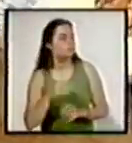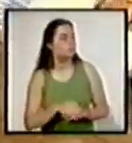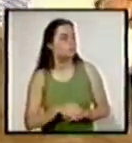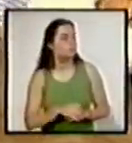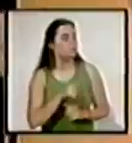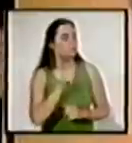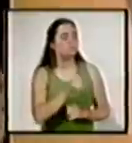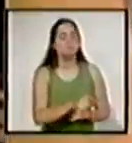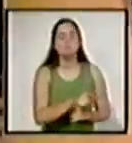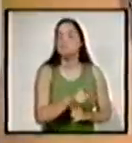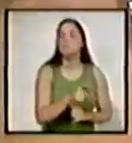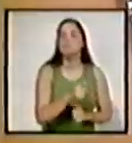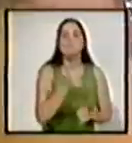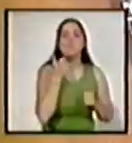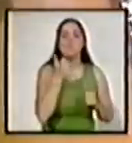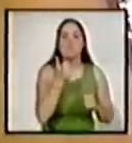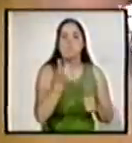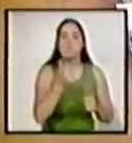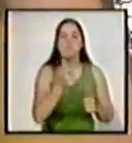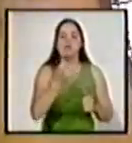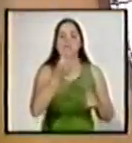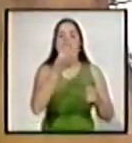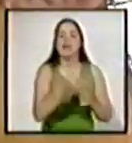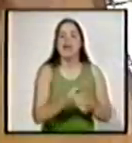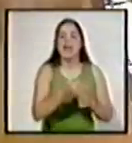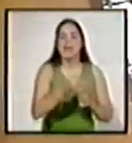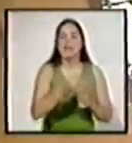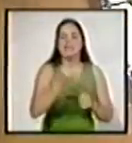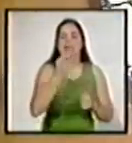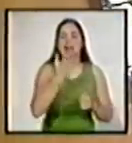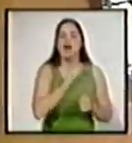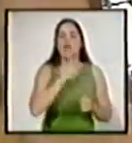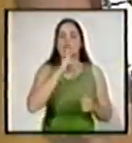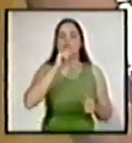Una verdadera isla flotante. ¡Aplauso! ¡Bravo, Diana!